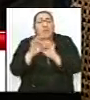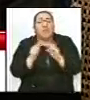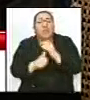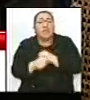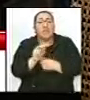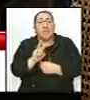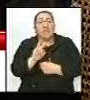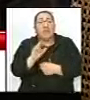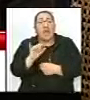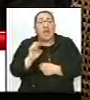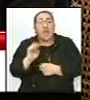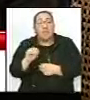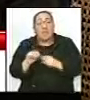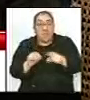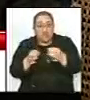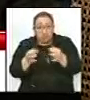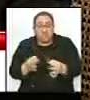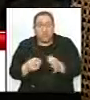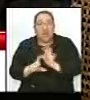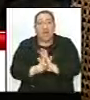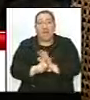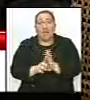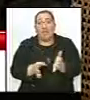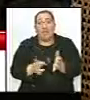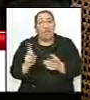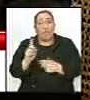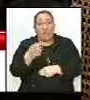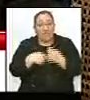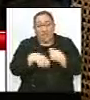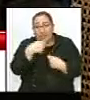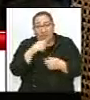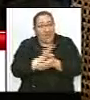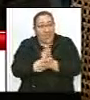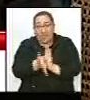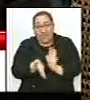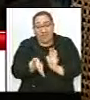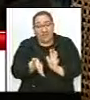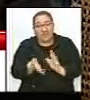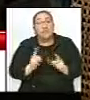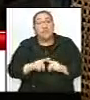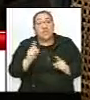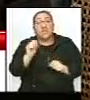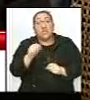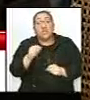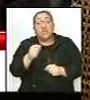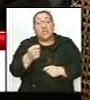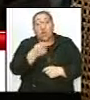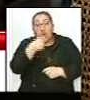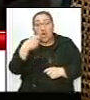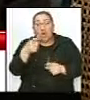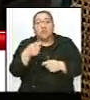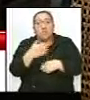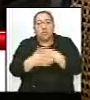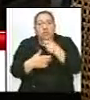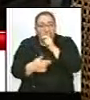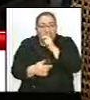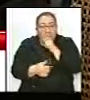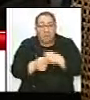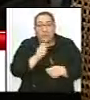lícitos. Reitero, la coca allá lo procesa. No voy a